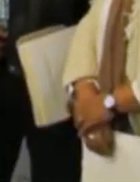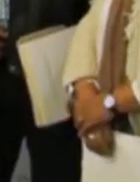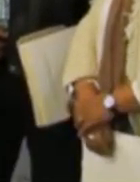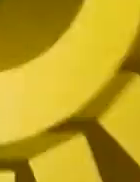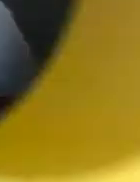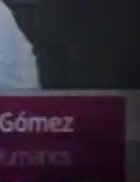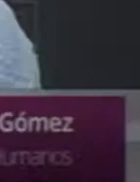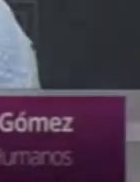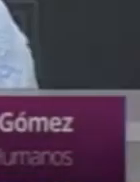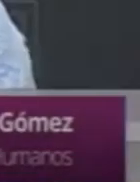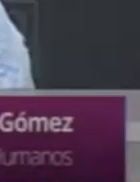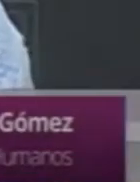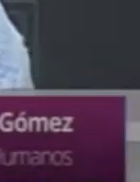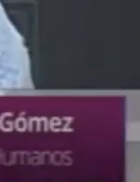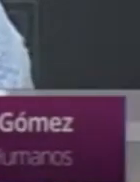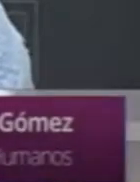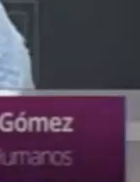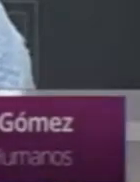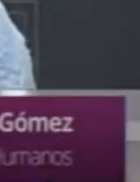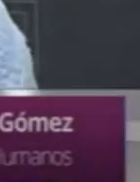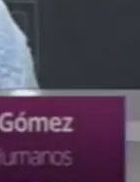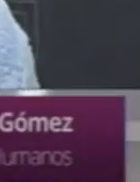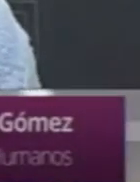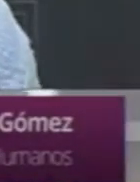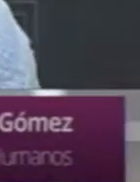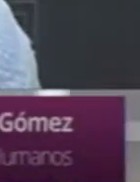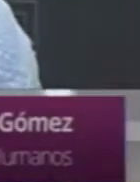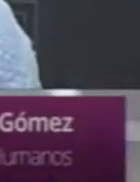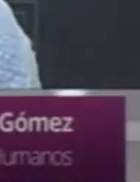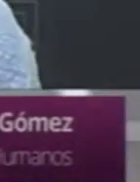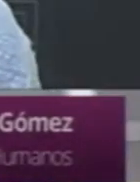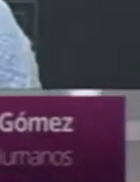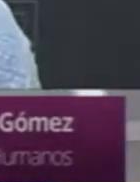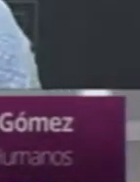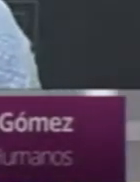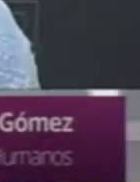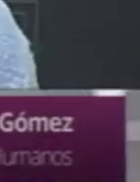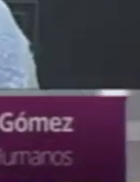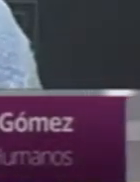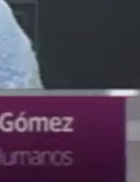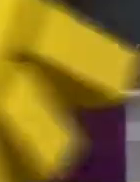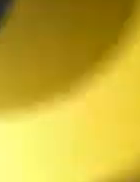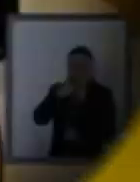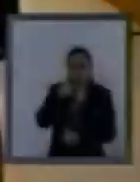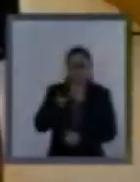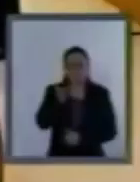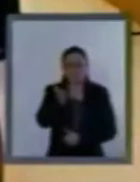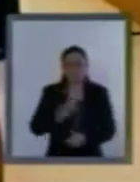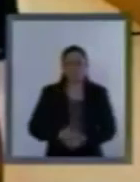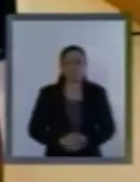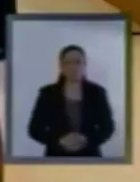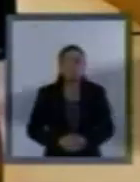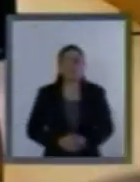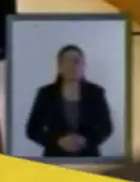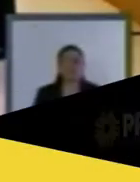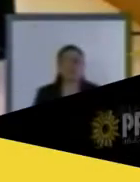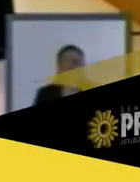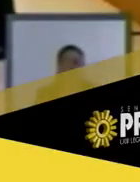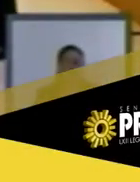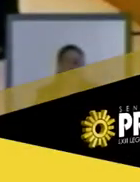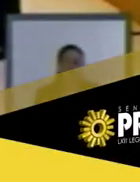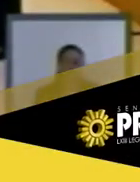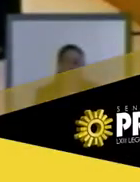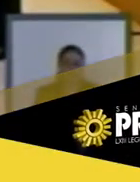Es importante. Temas que compartimos y que hoy vamos a tratar. Quiero agradecer